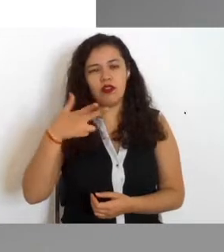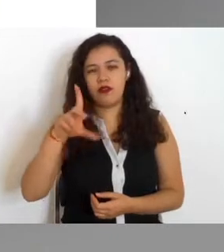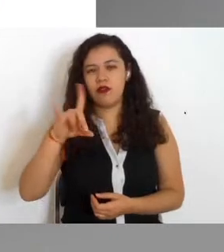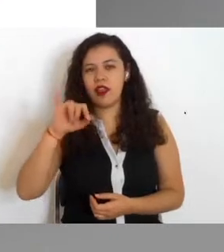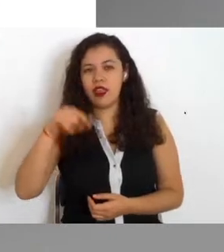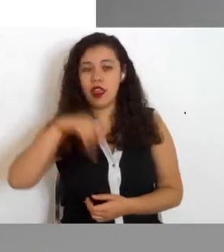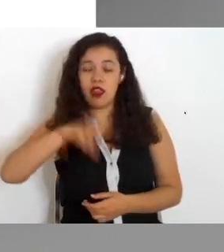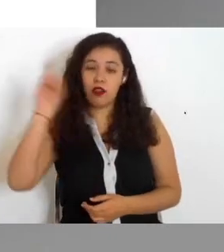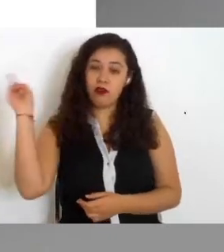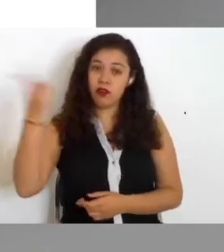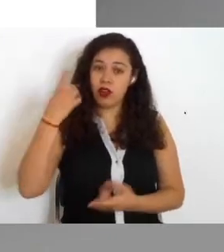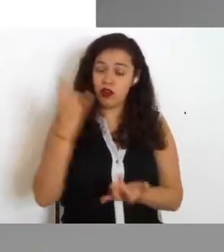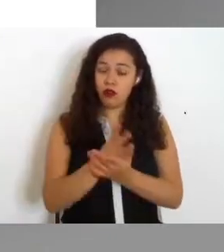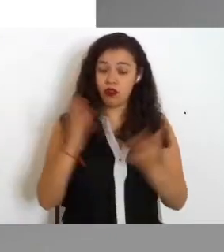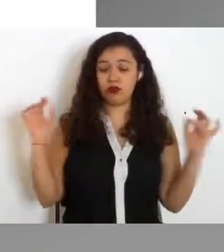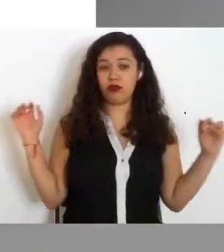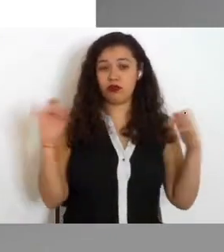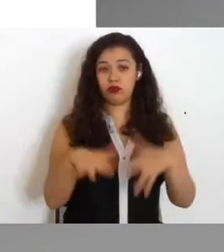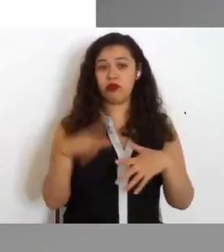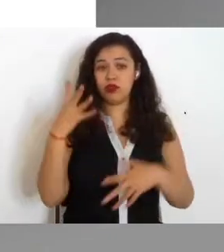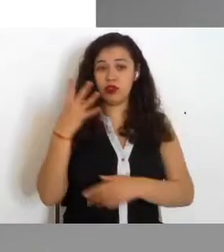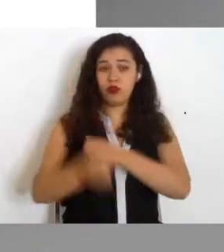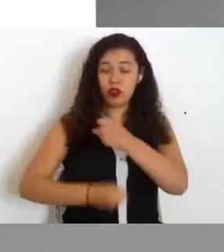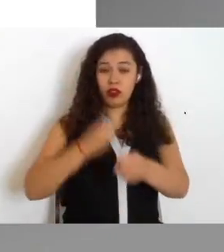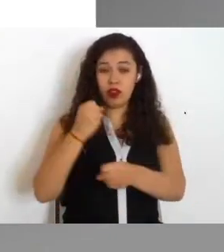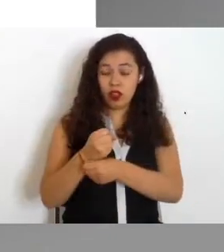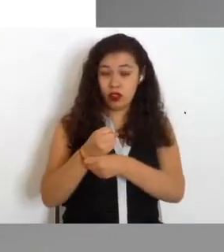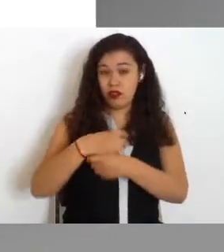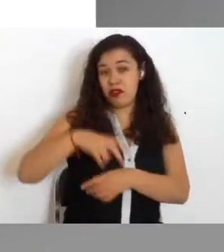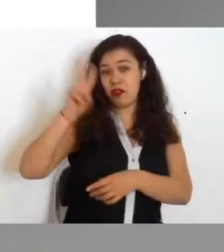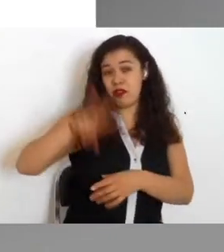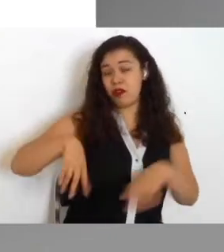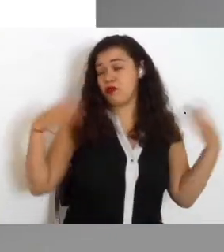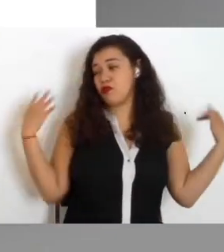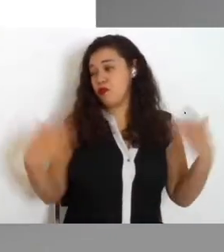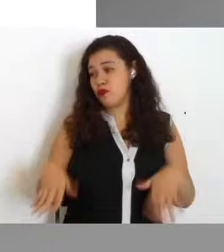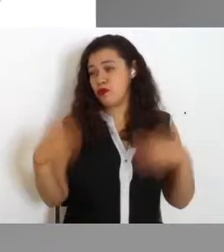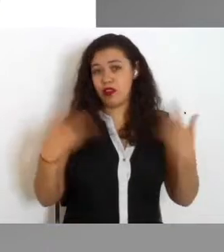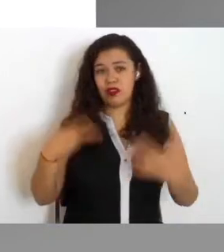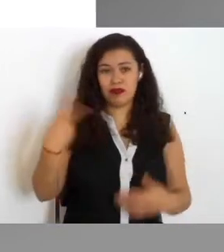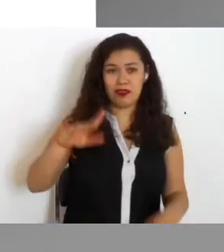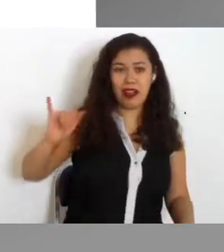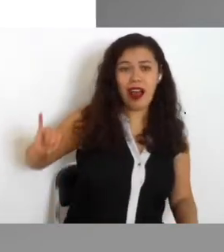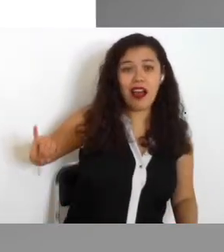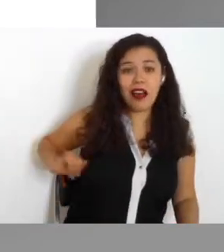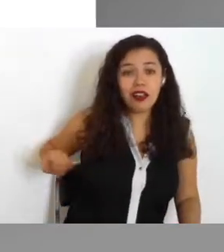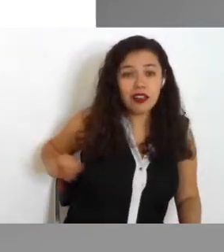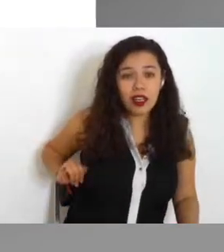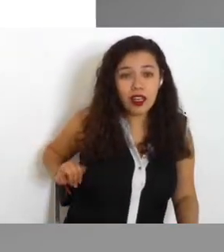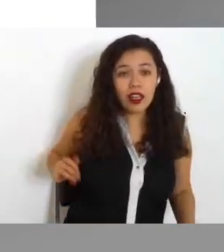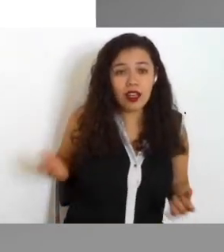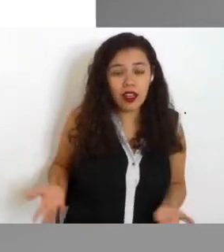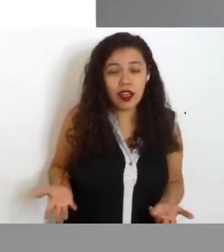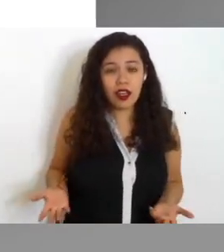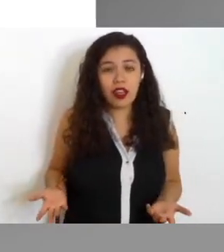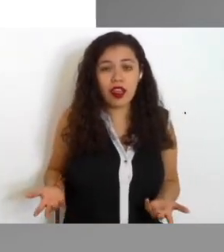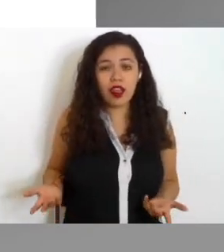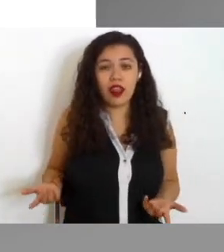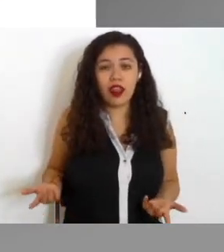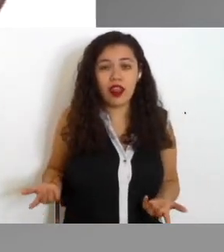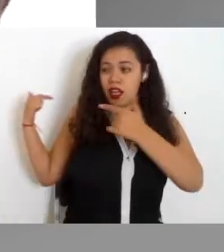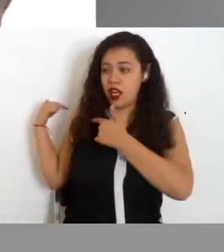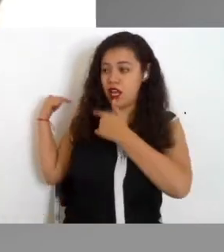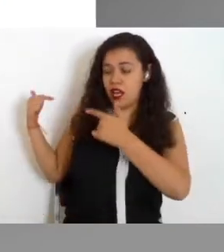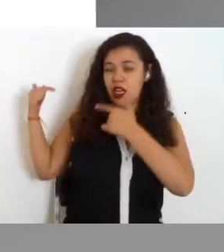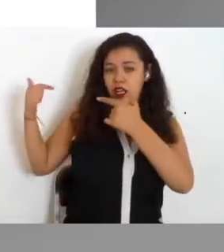universidad. Dicen, 4 años he ido porque verdaderamente veo el interés, y como la población de las generaciones que salían de